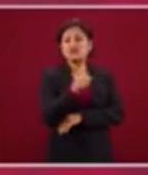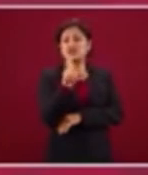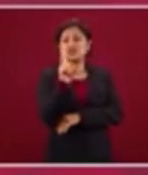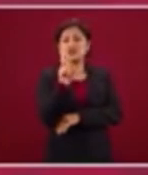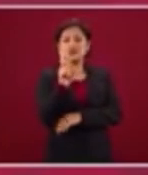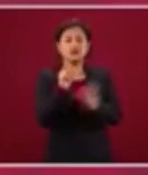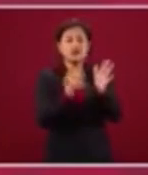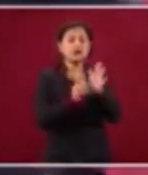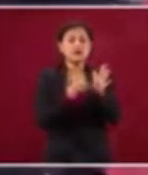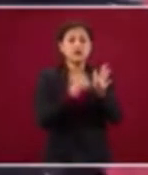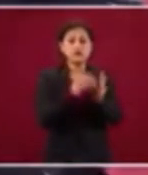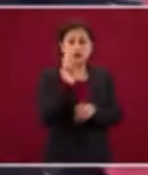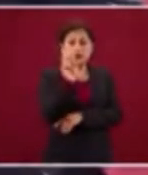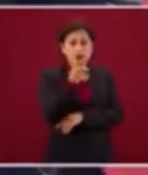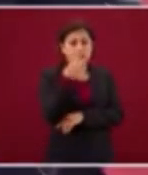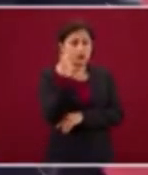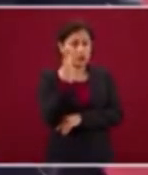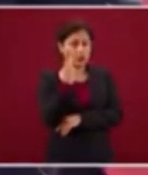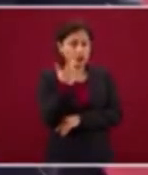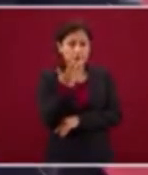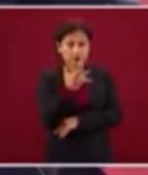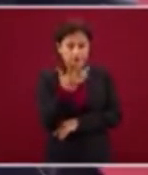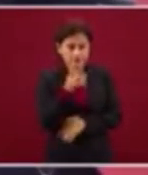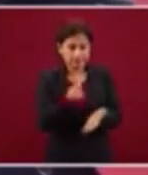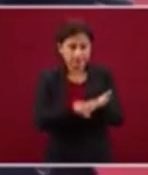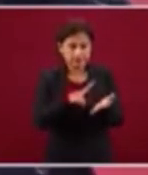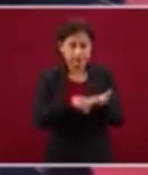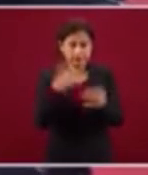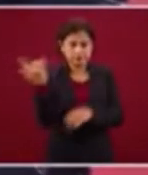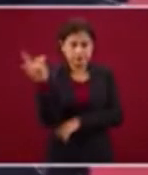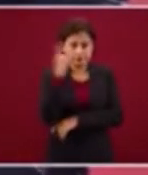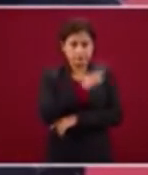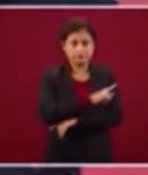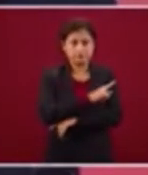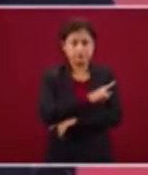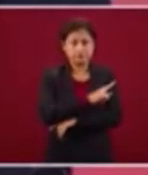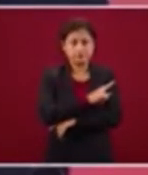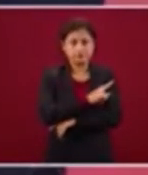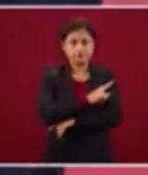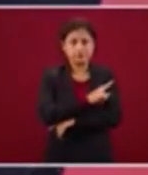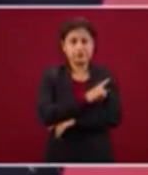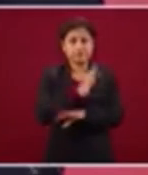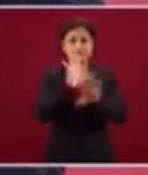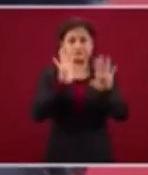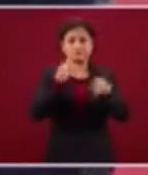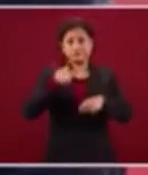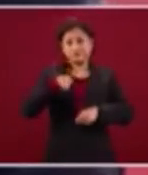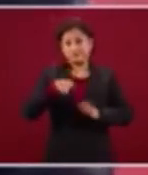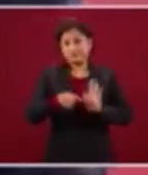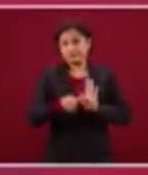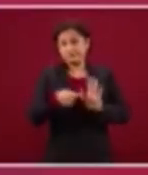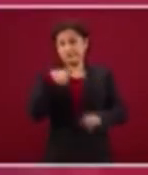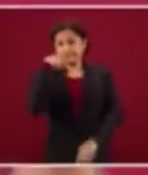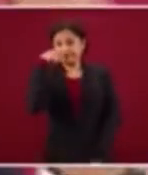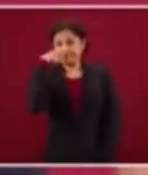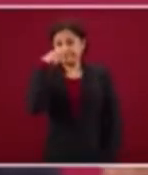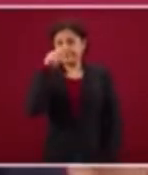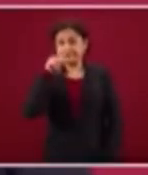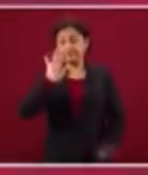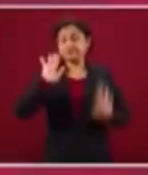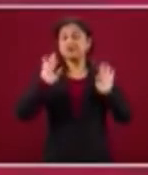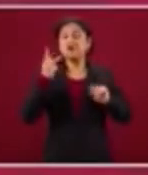de dólares, pues no es para presumir, pero ahora el peso está